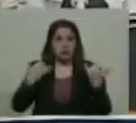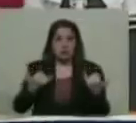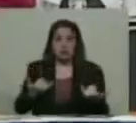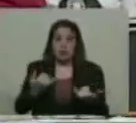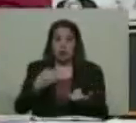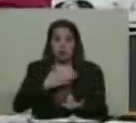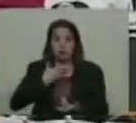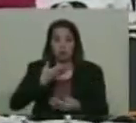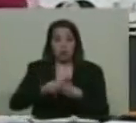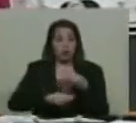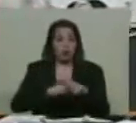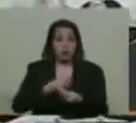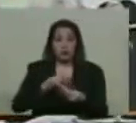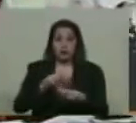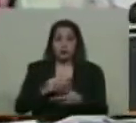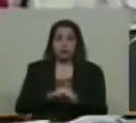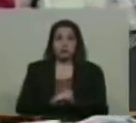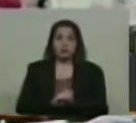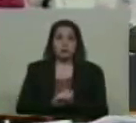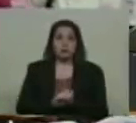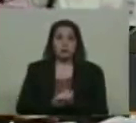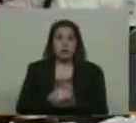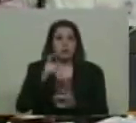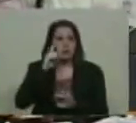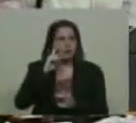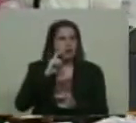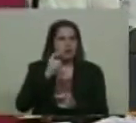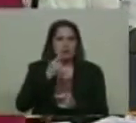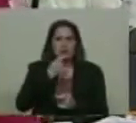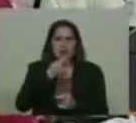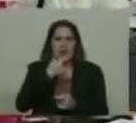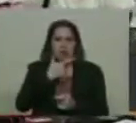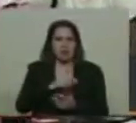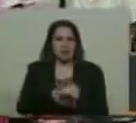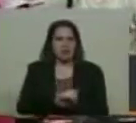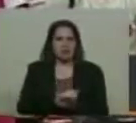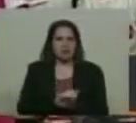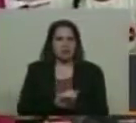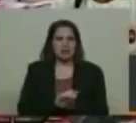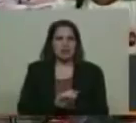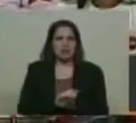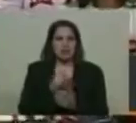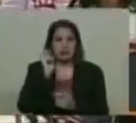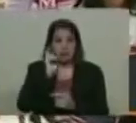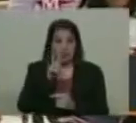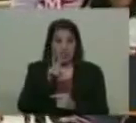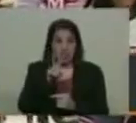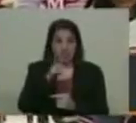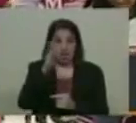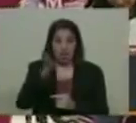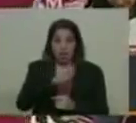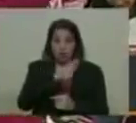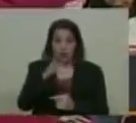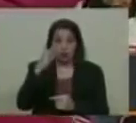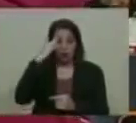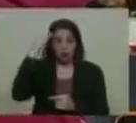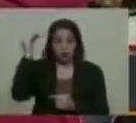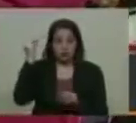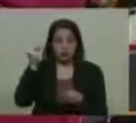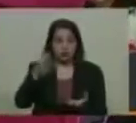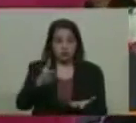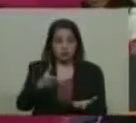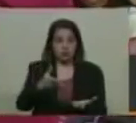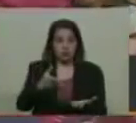hago. Esa barriguita está bella, vale, toda esta barriguita, mira. Que Dios las bendiga, vale. Que Dios